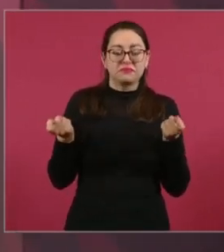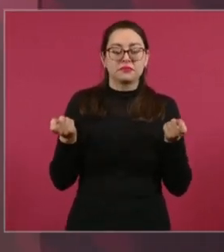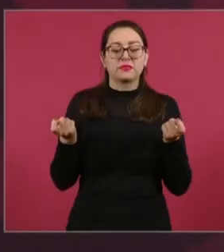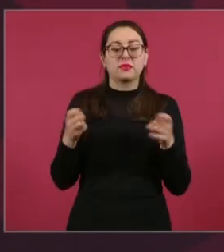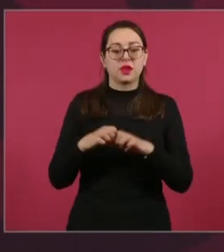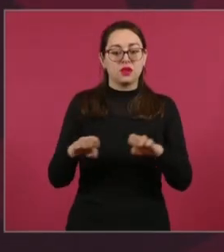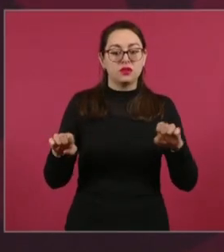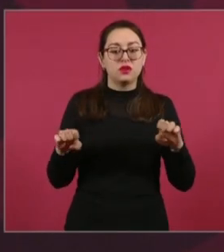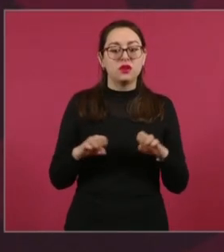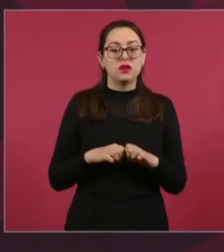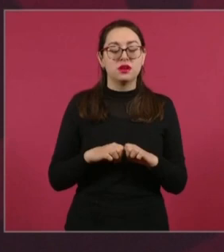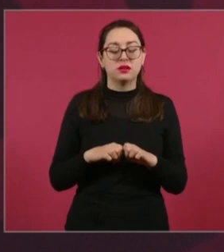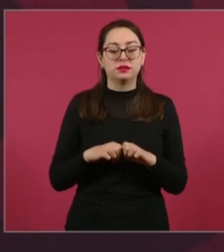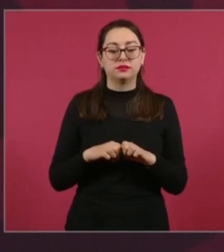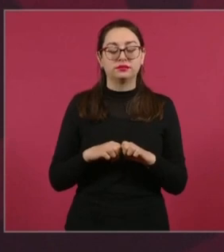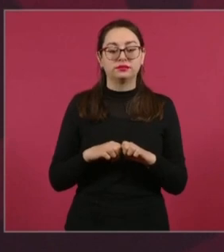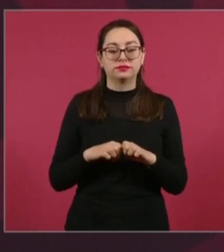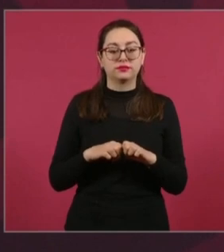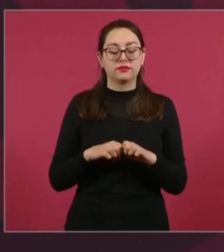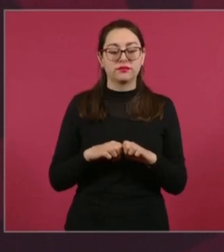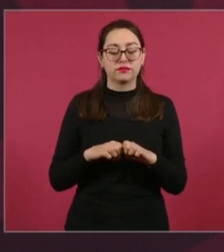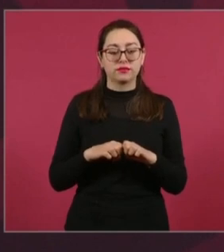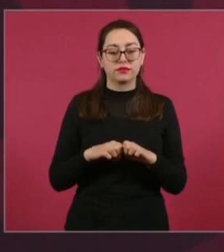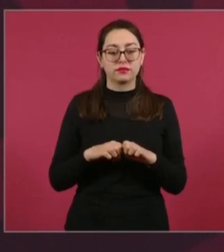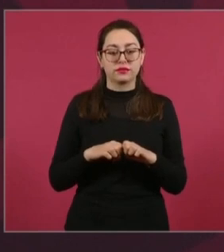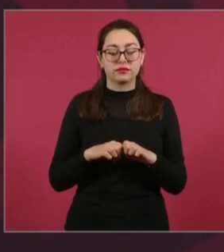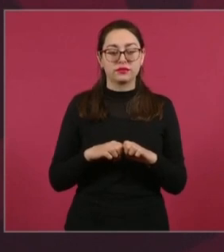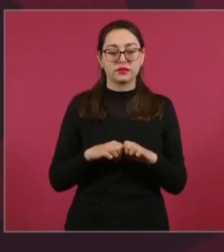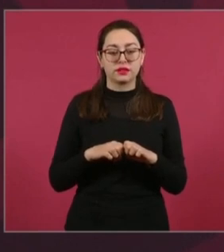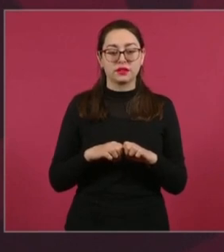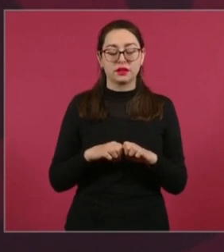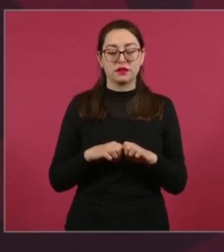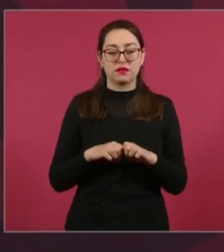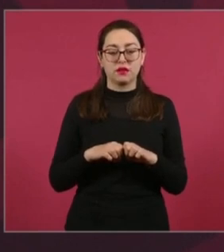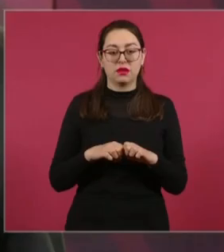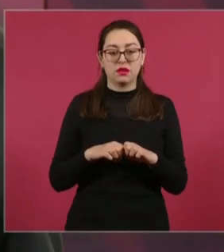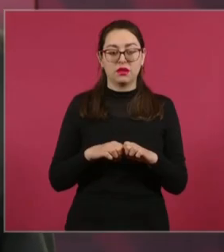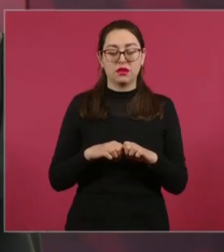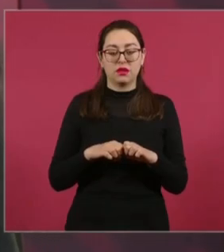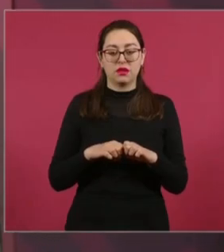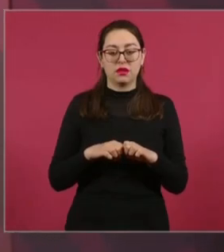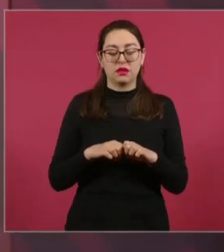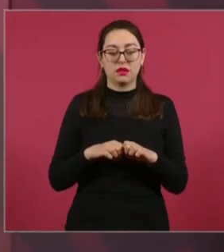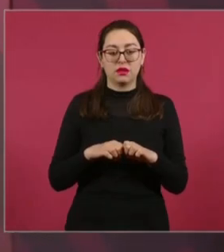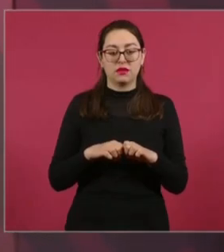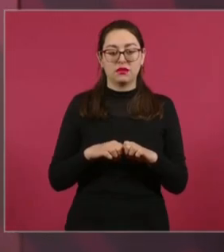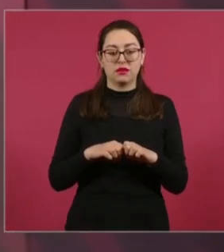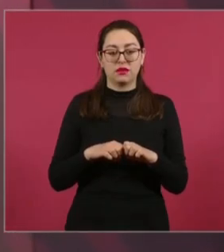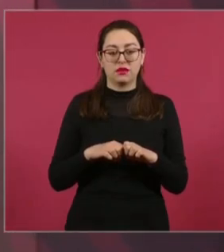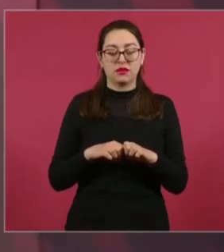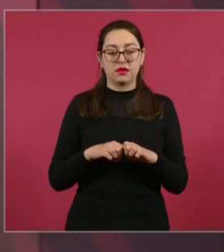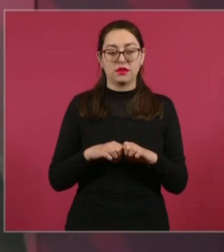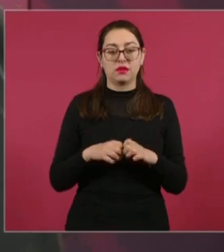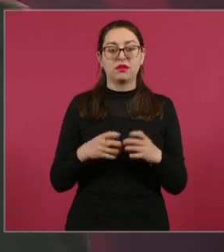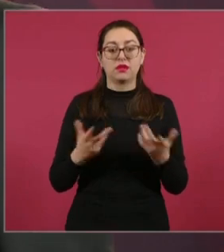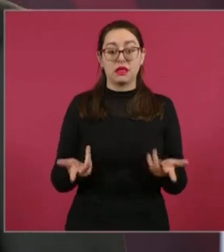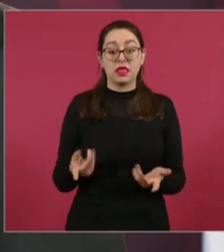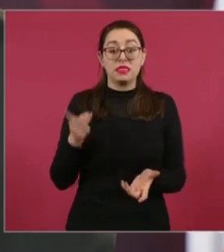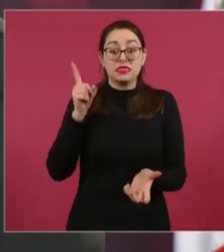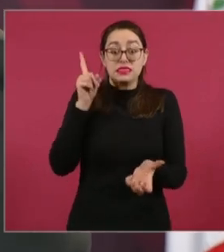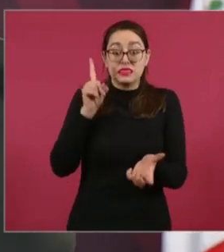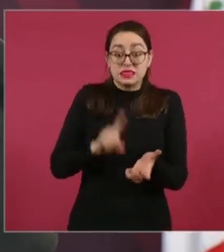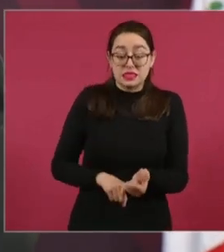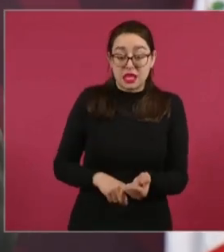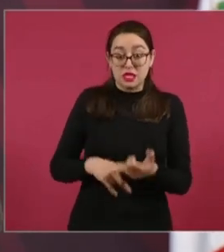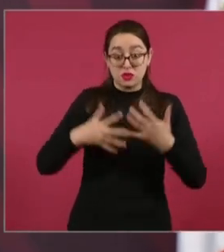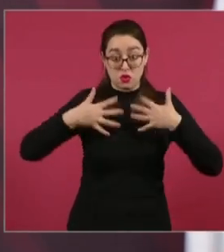este ¿cómo le llaman? Al dogao, pero a los vestidores,